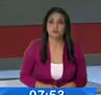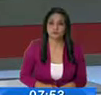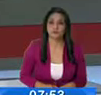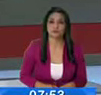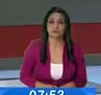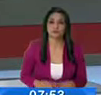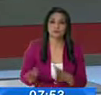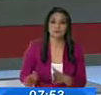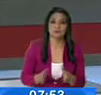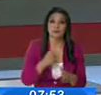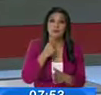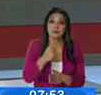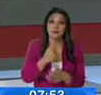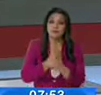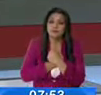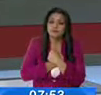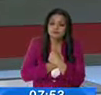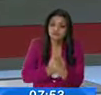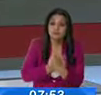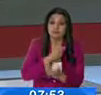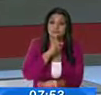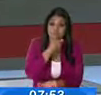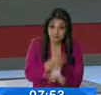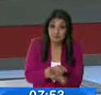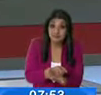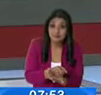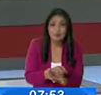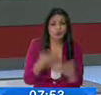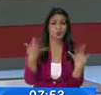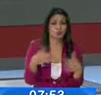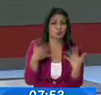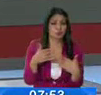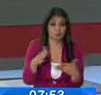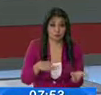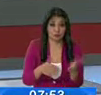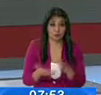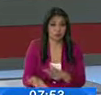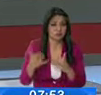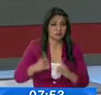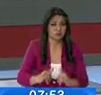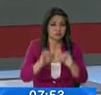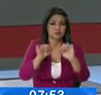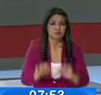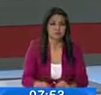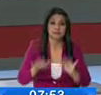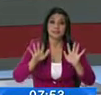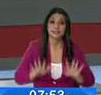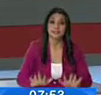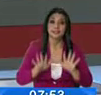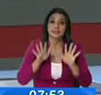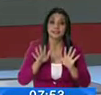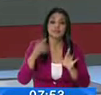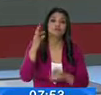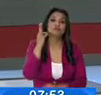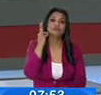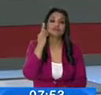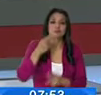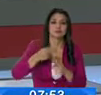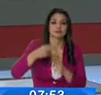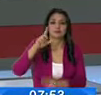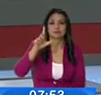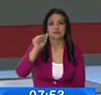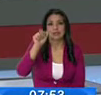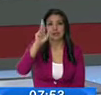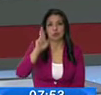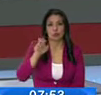Dicen que el amor verdadero, mis queridos amigos, trasciende más allá de la muerte. Este es el caso de Laura, que a pesar de que su